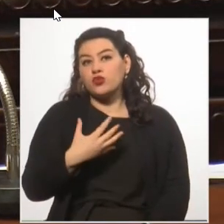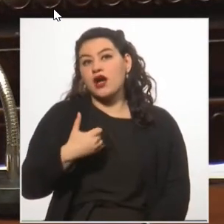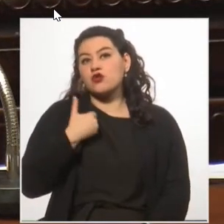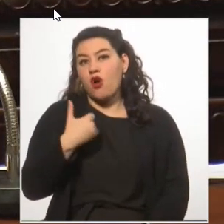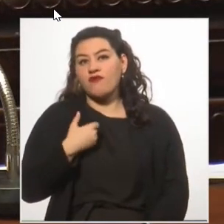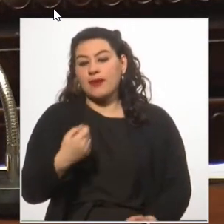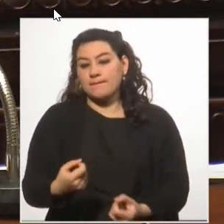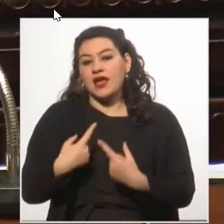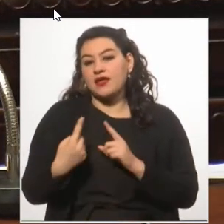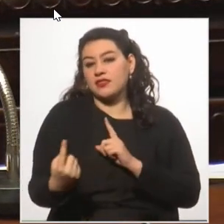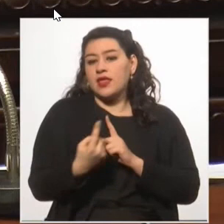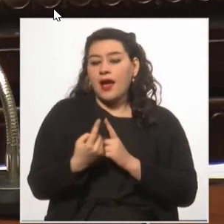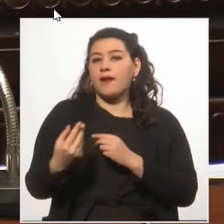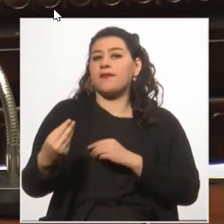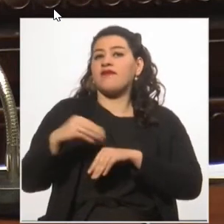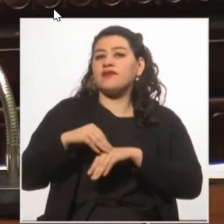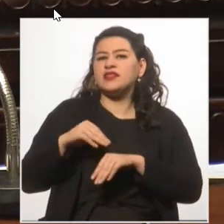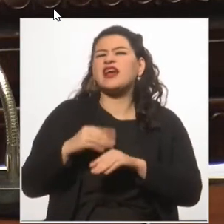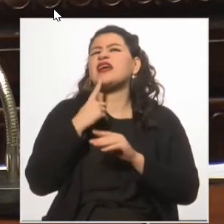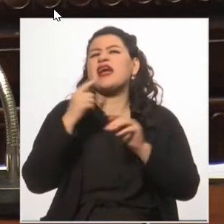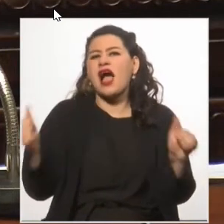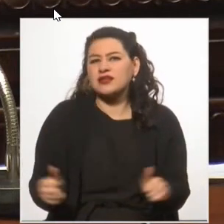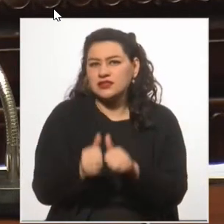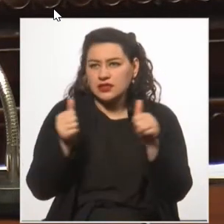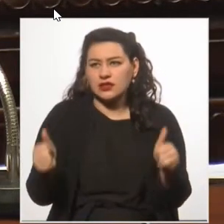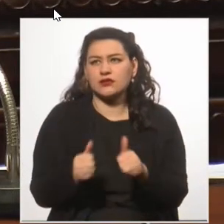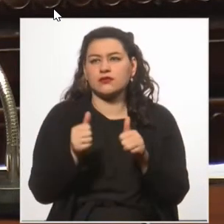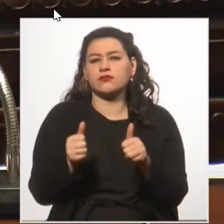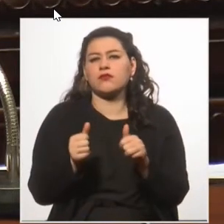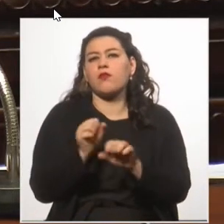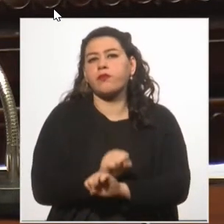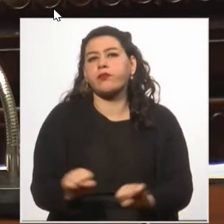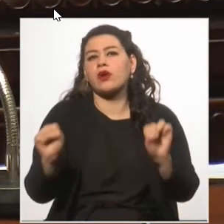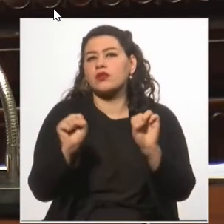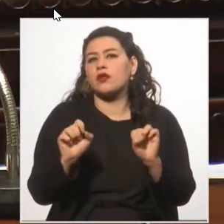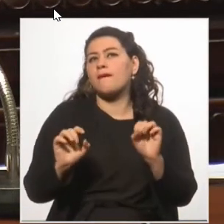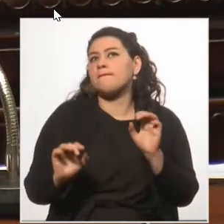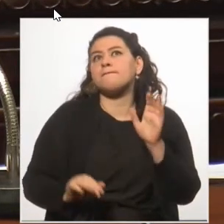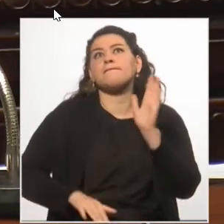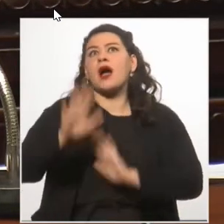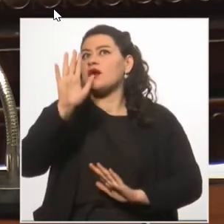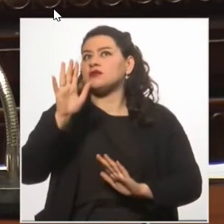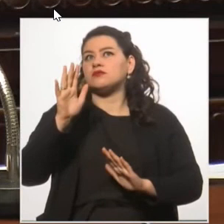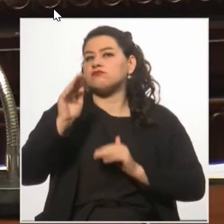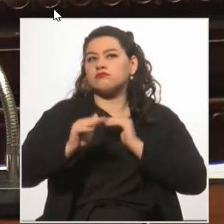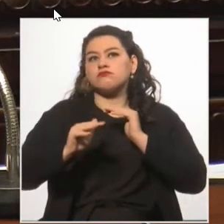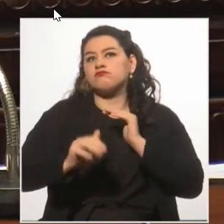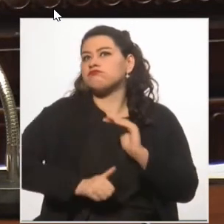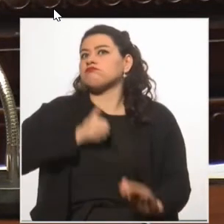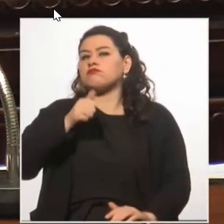me dirigiera para que le indicase la obra en que podría ser su acción más fecunda, su esfuerzo